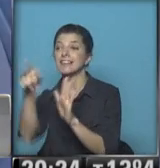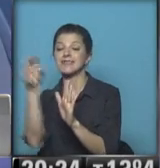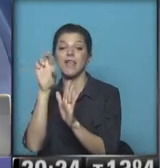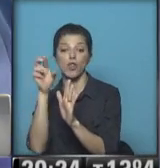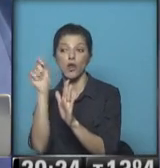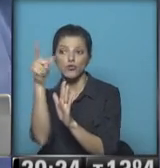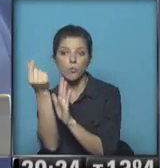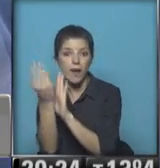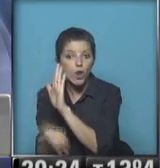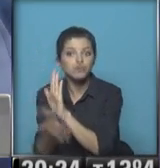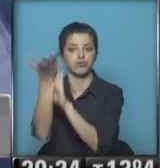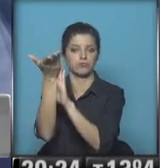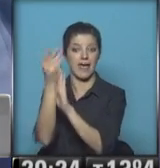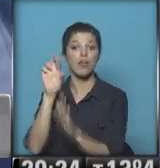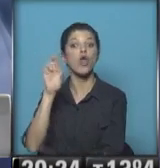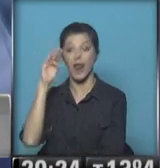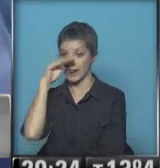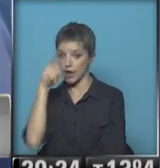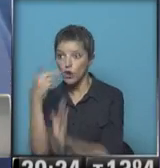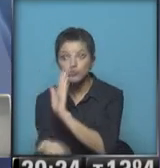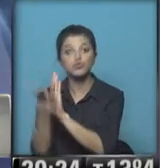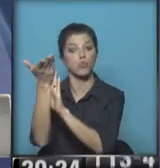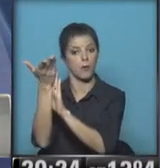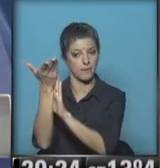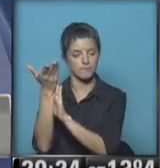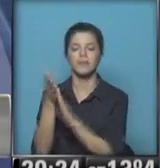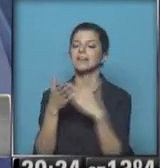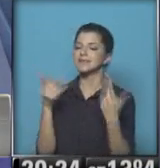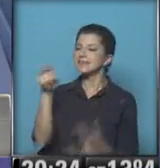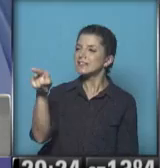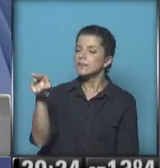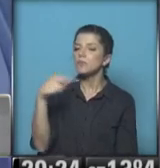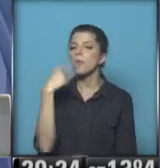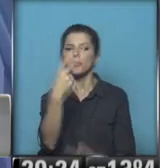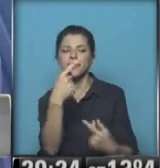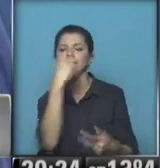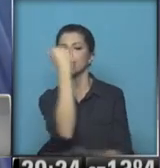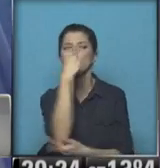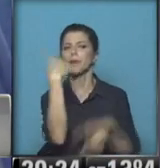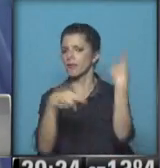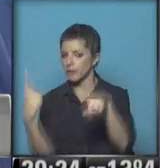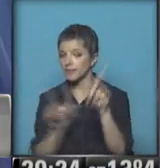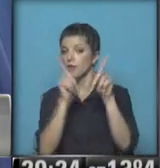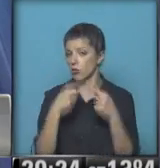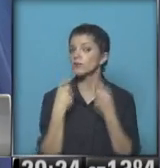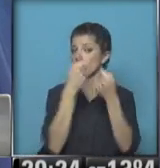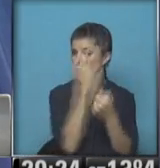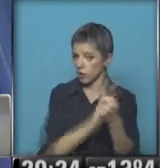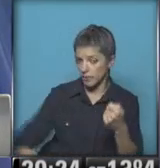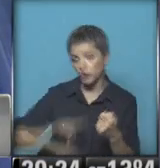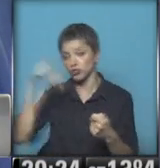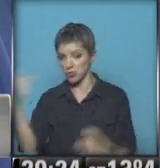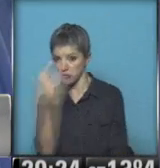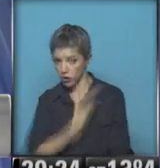del dólar blue porque la verdad que si vos hablás con la mayoría de los economistas oficialistas y opositores nadie